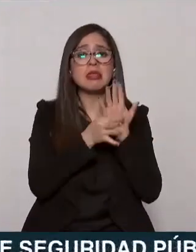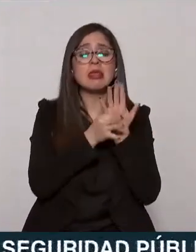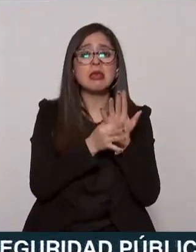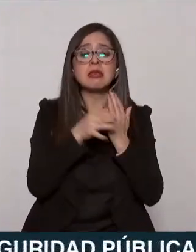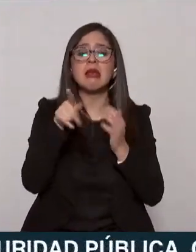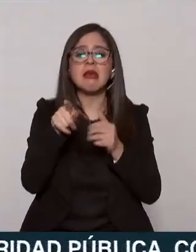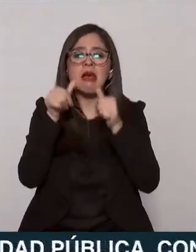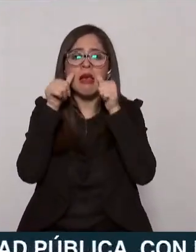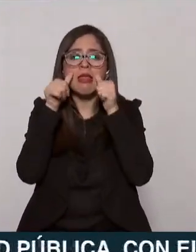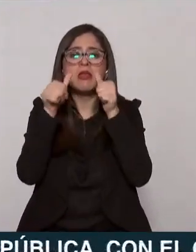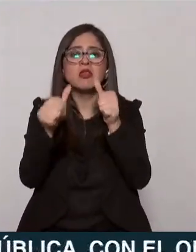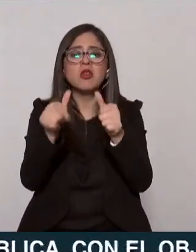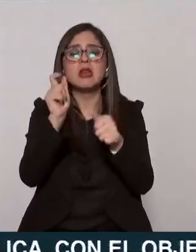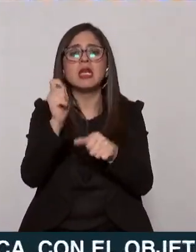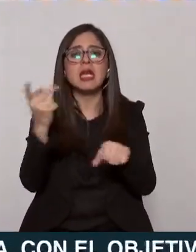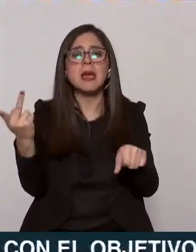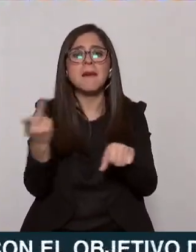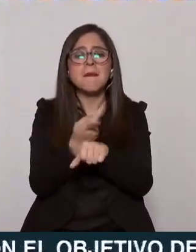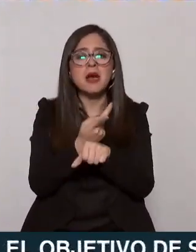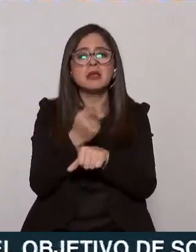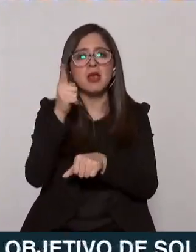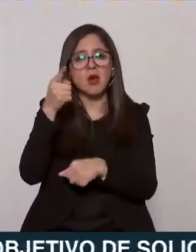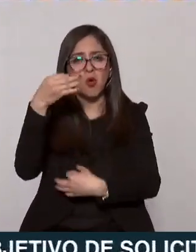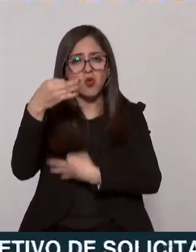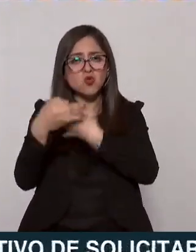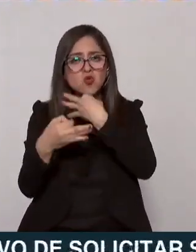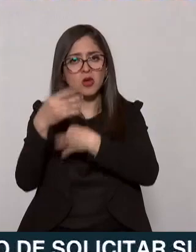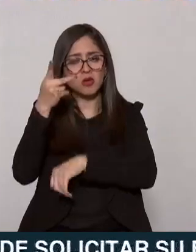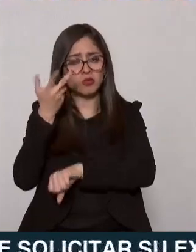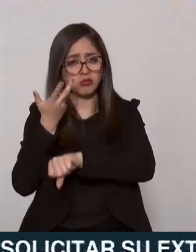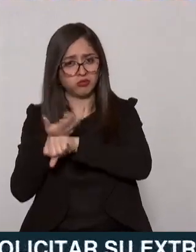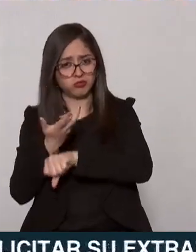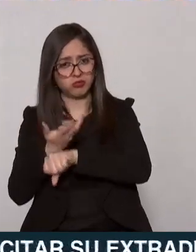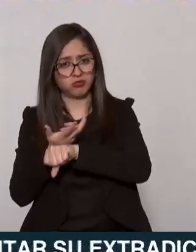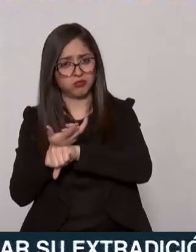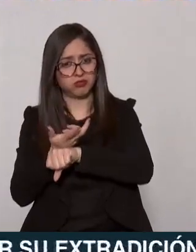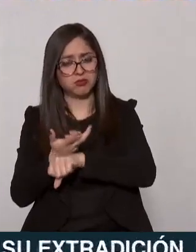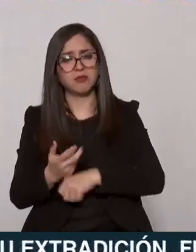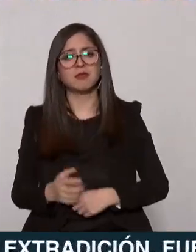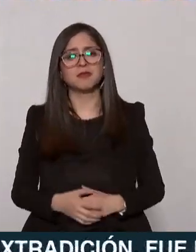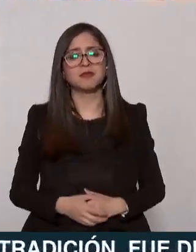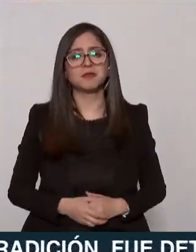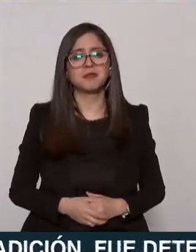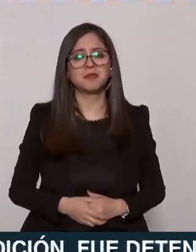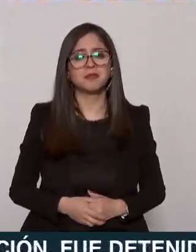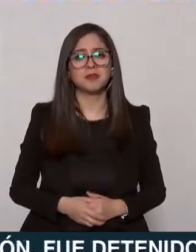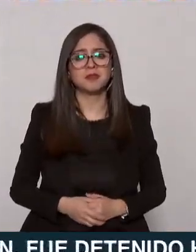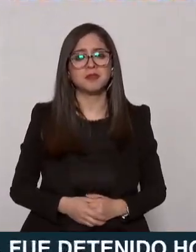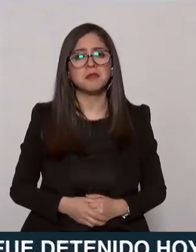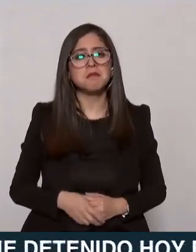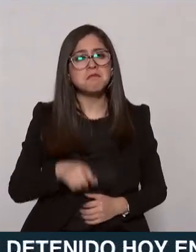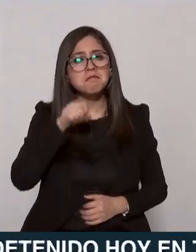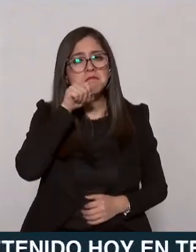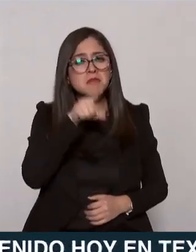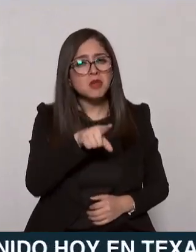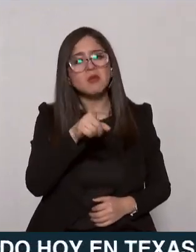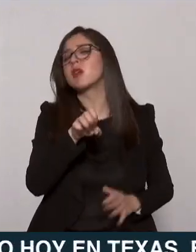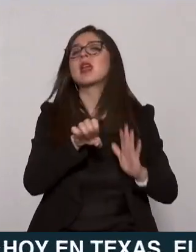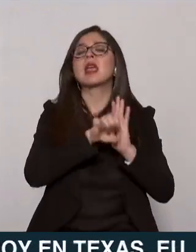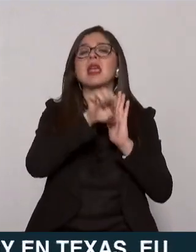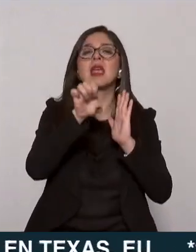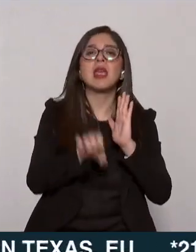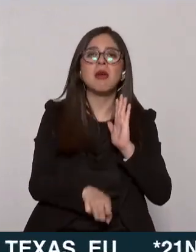atento al resultado de todo el procedimiento. Bueno, así como ni la hoja del árbol se mueve sin la voluntad de